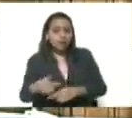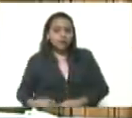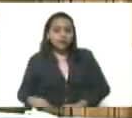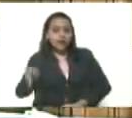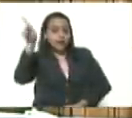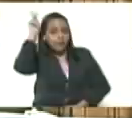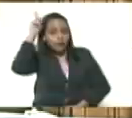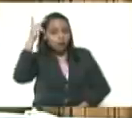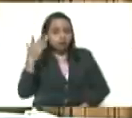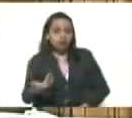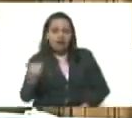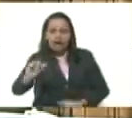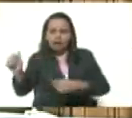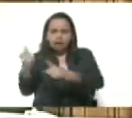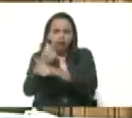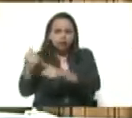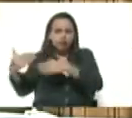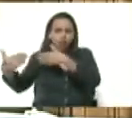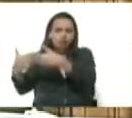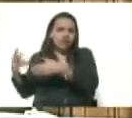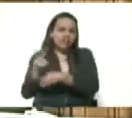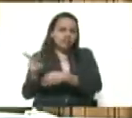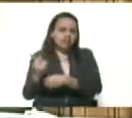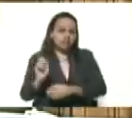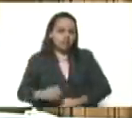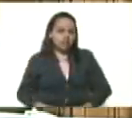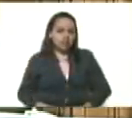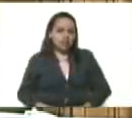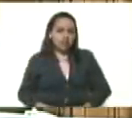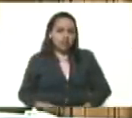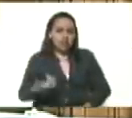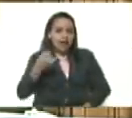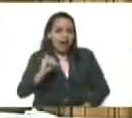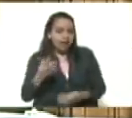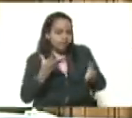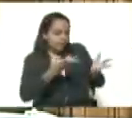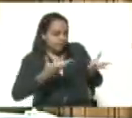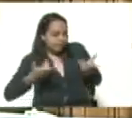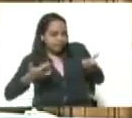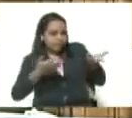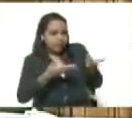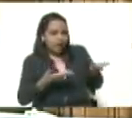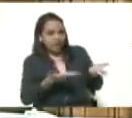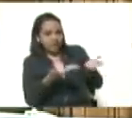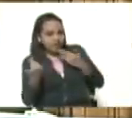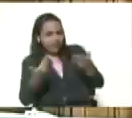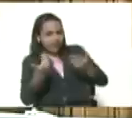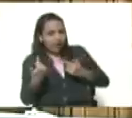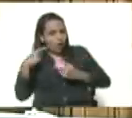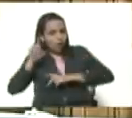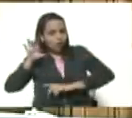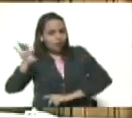Lima, la falsa oferta para que se fueran del país.